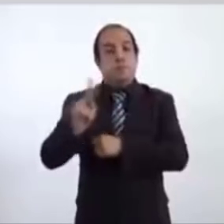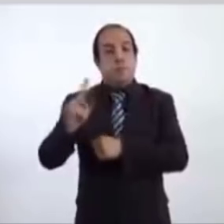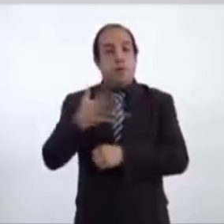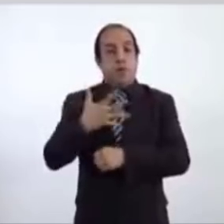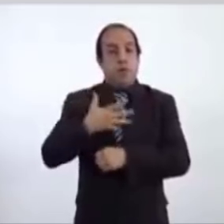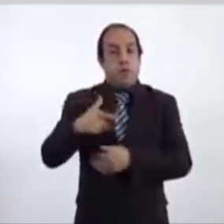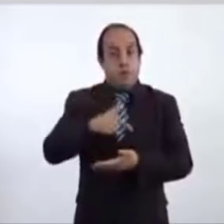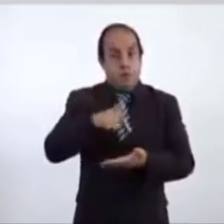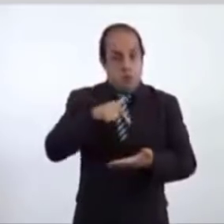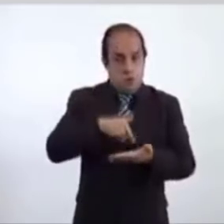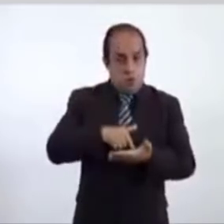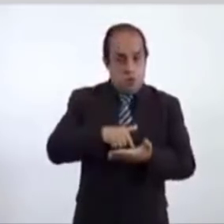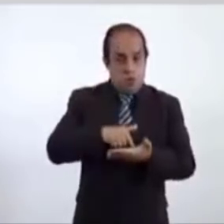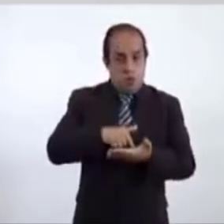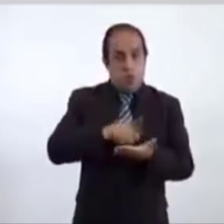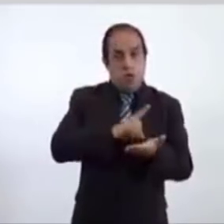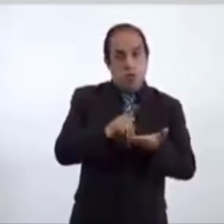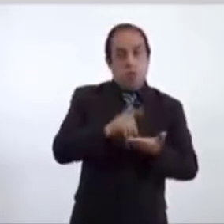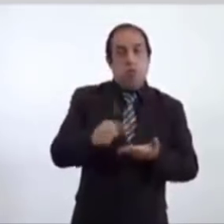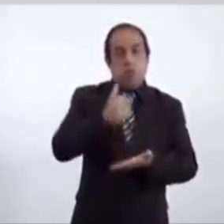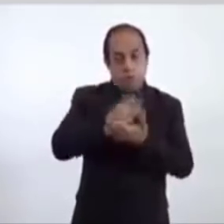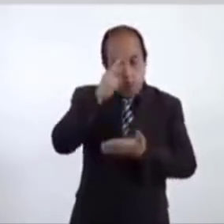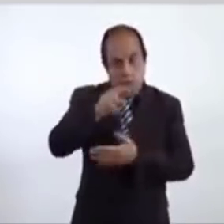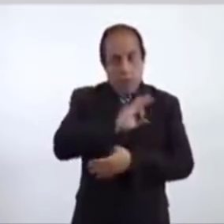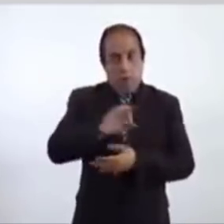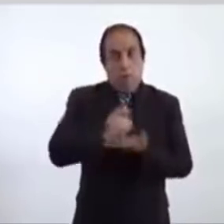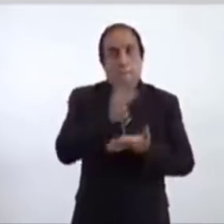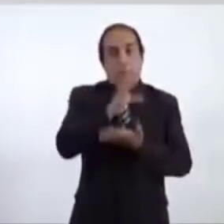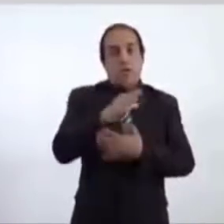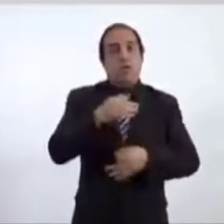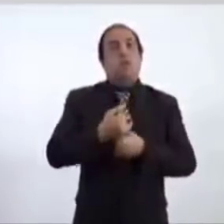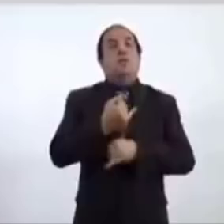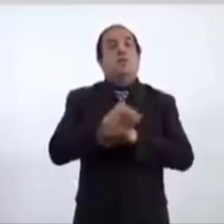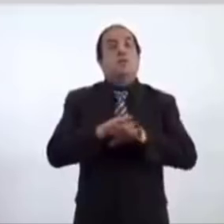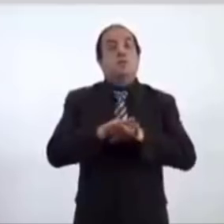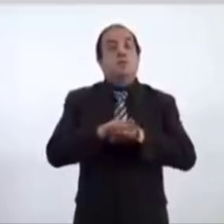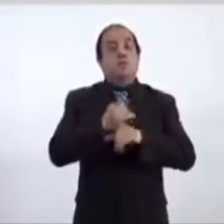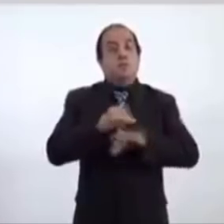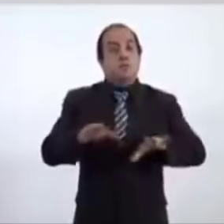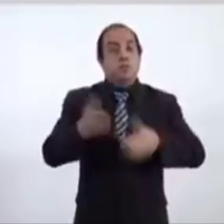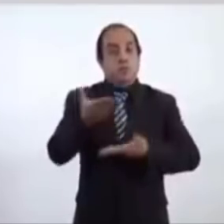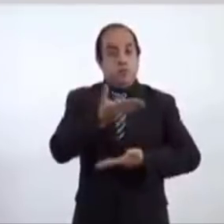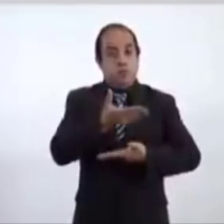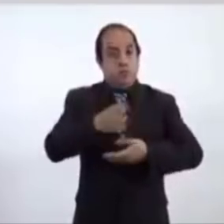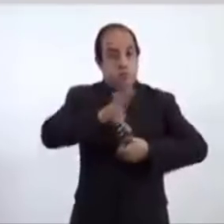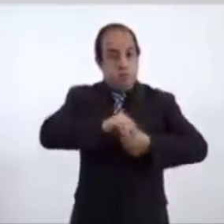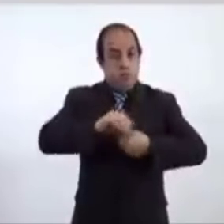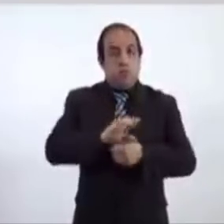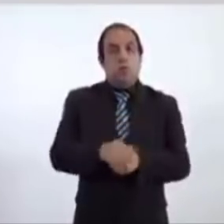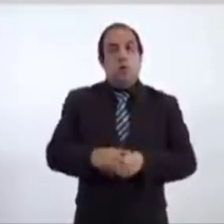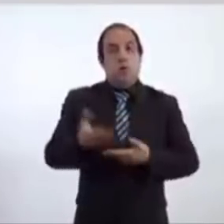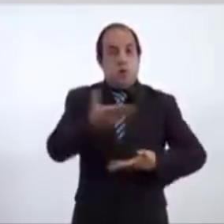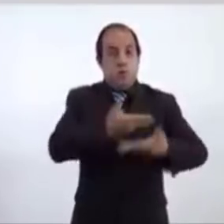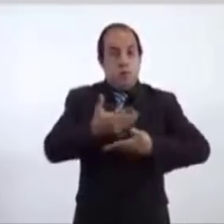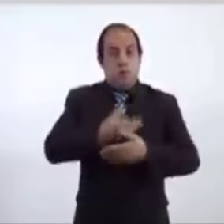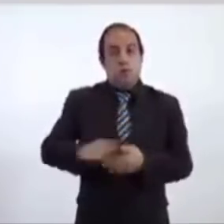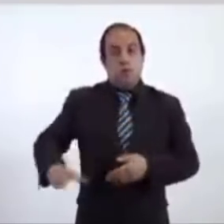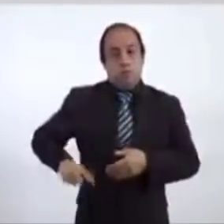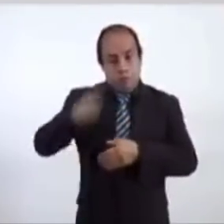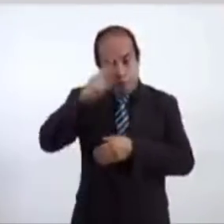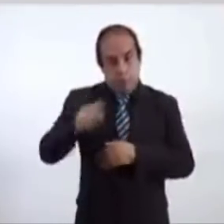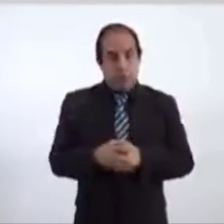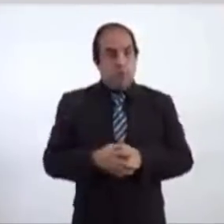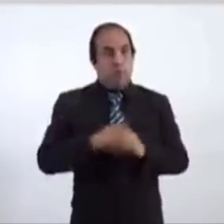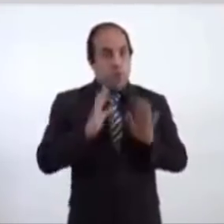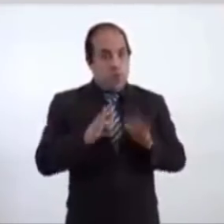su sede en la Ciudad de México para que puedan enviar toda la información y compartirla con el Gobierno de México. Y a partir de eso